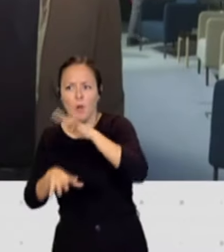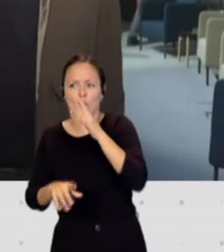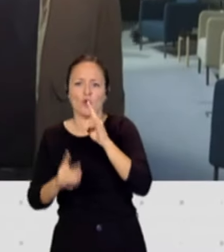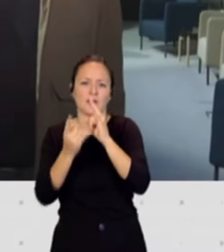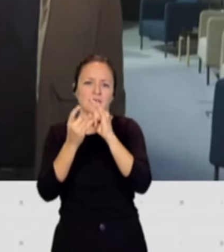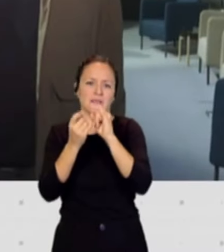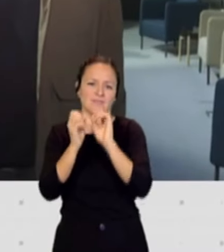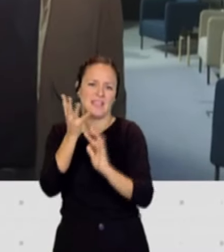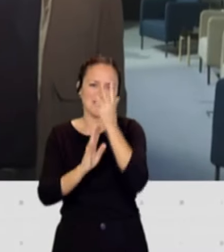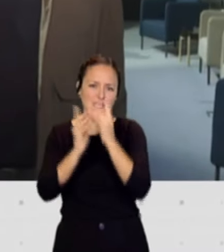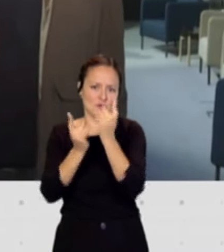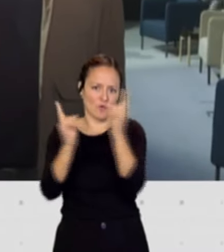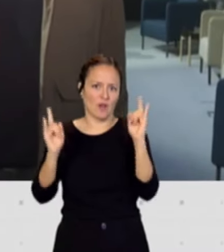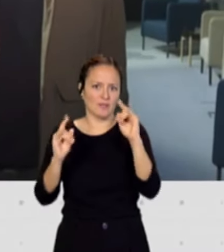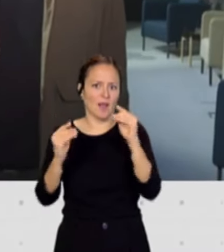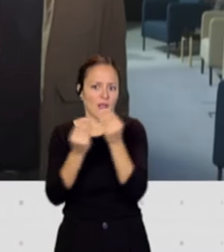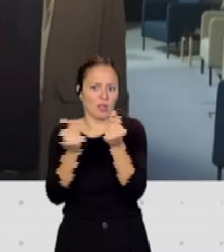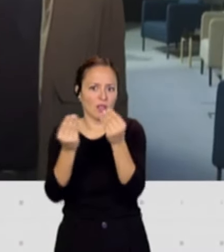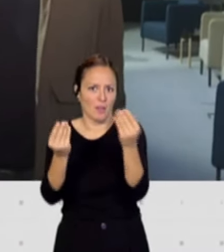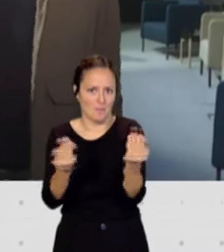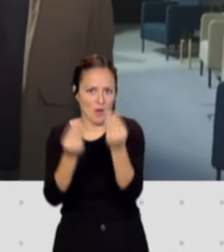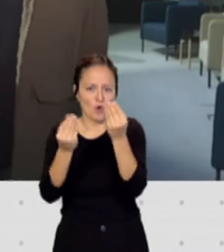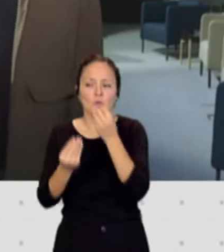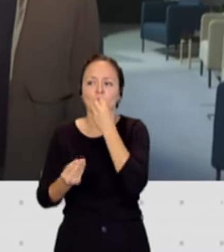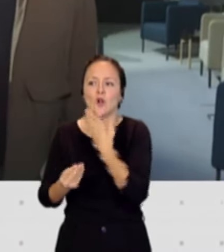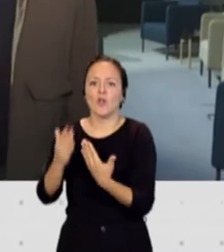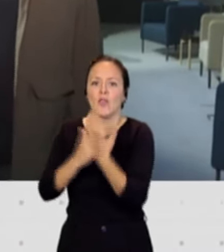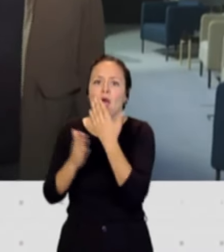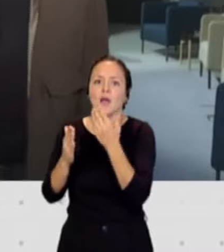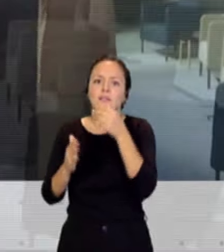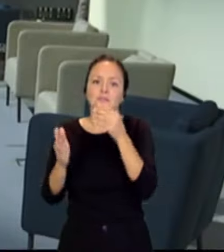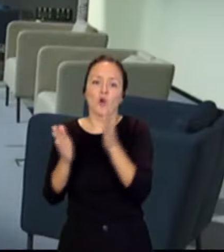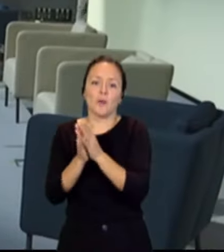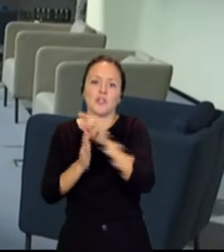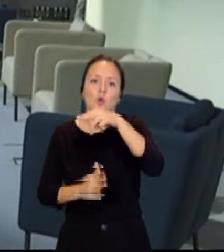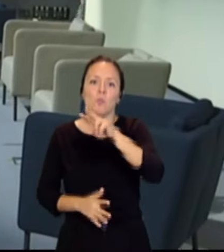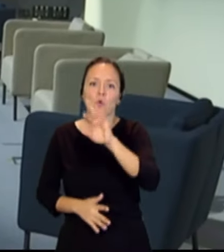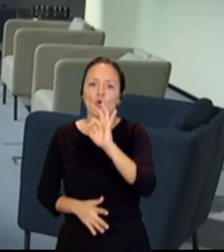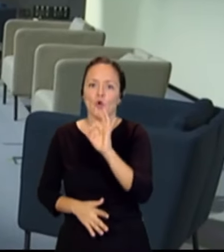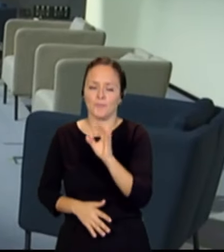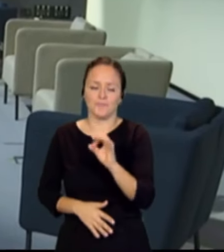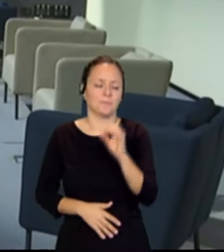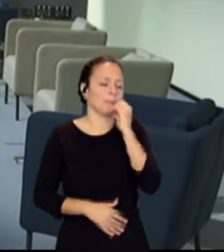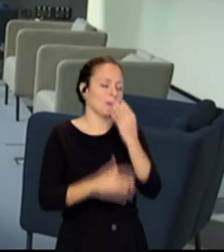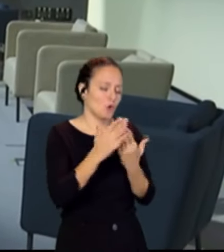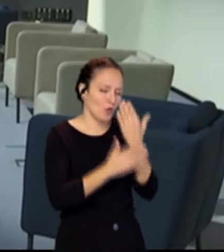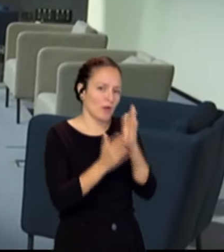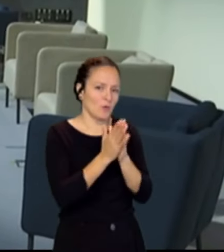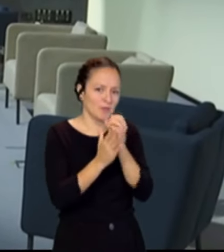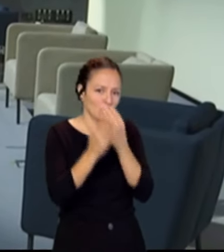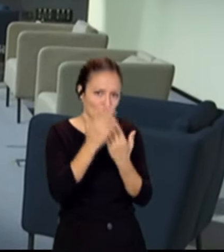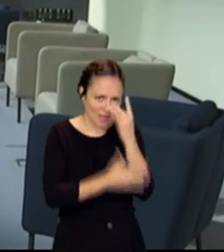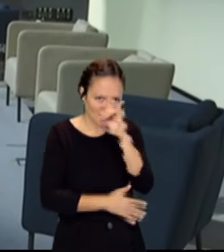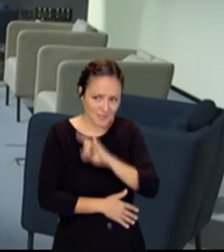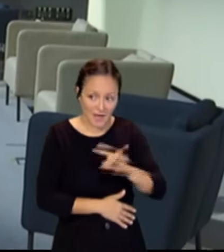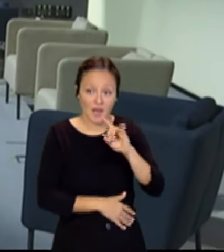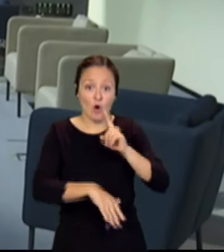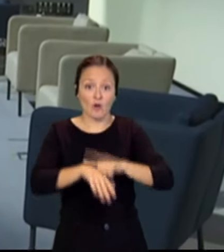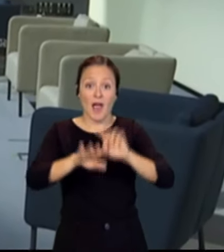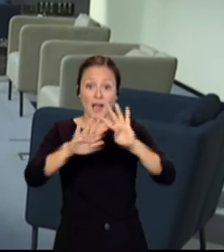muro qué tal Buenos días de nuevo Buenos días Antonio Buenos días Canarias a partir de las 9 comenzará